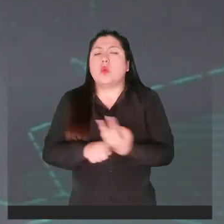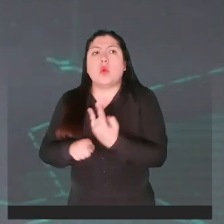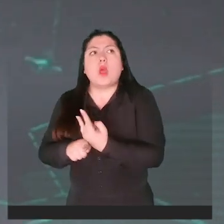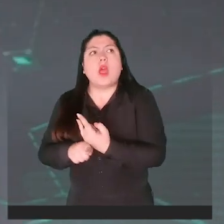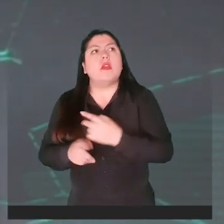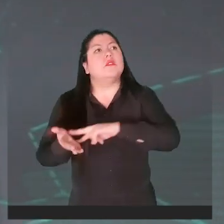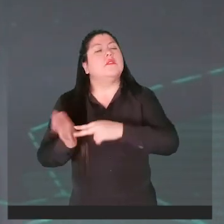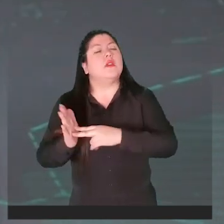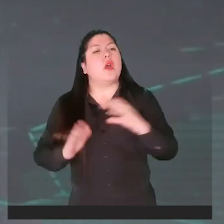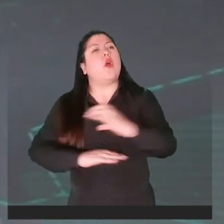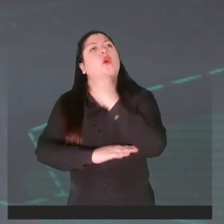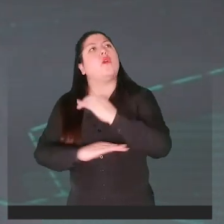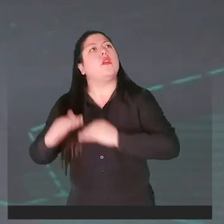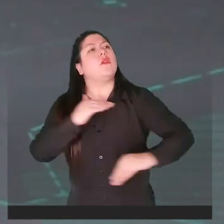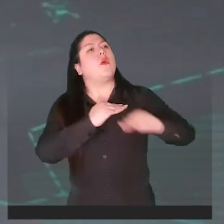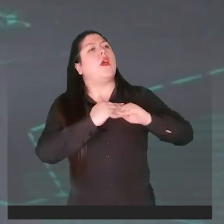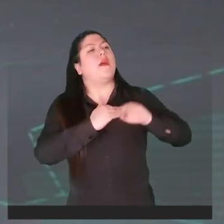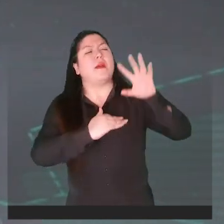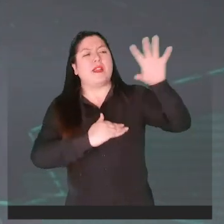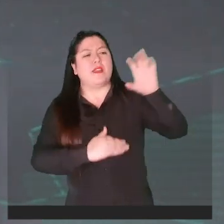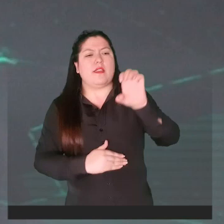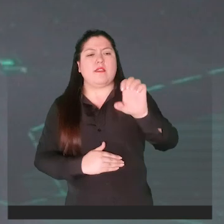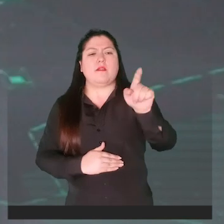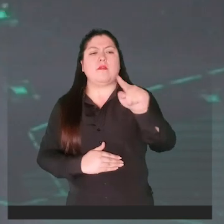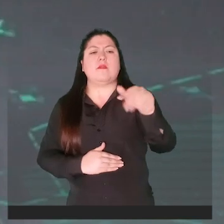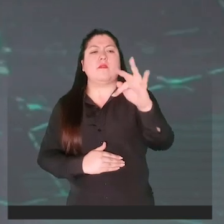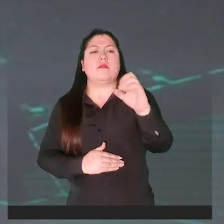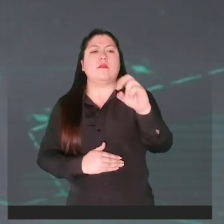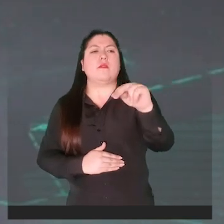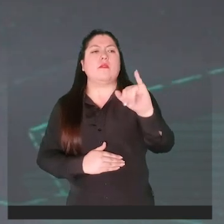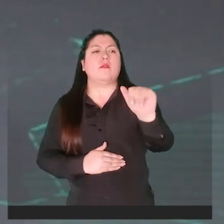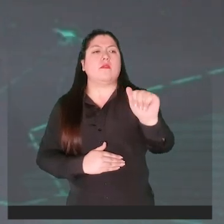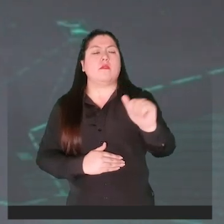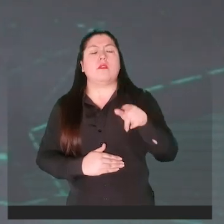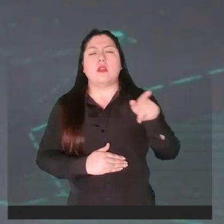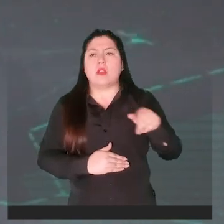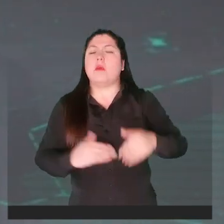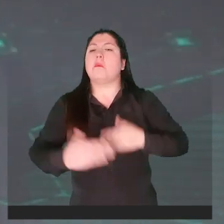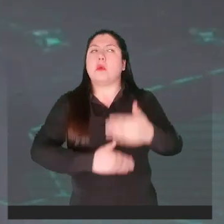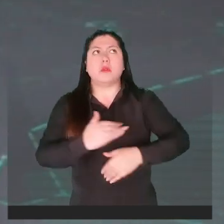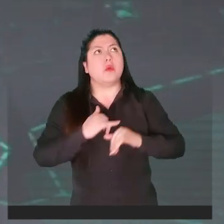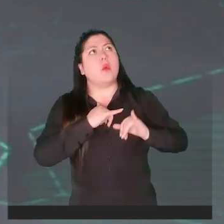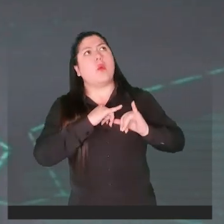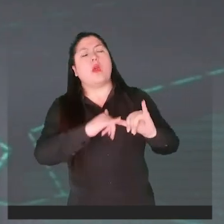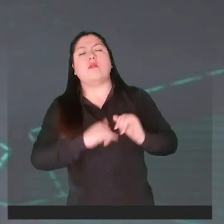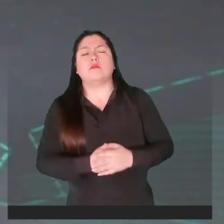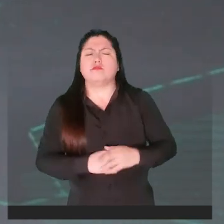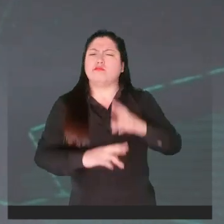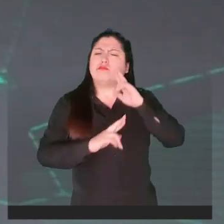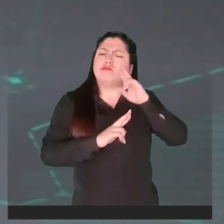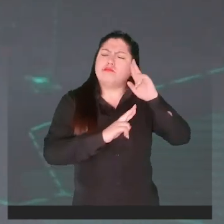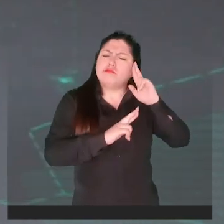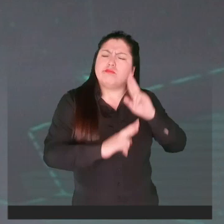que Colombia está al nivel de Estonia en el paso que se está dando. Y no en vano, debo yo también